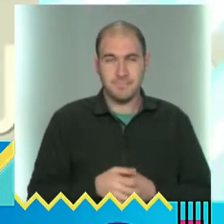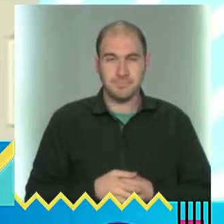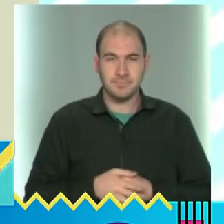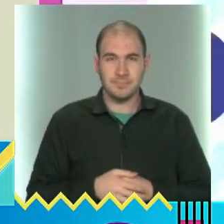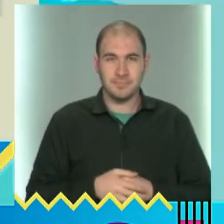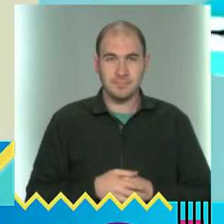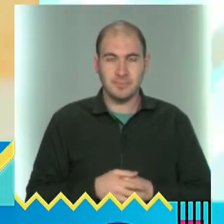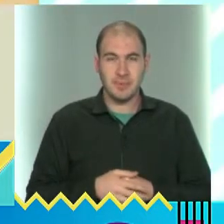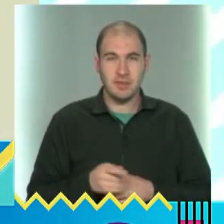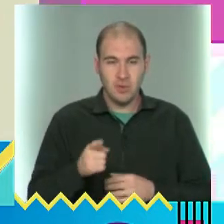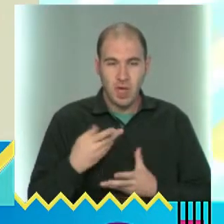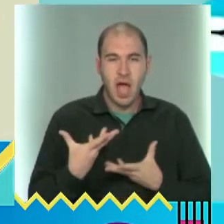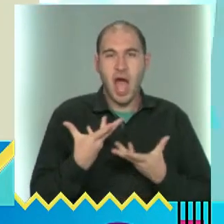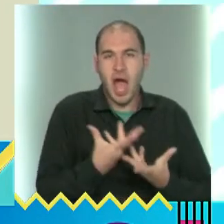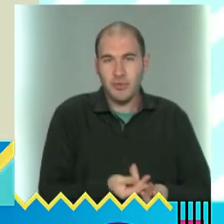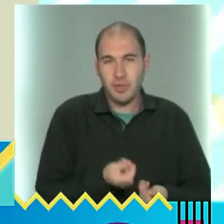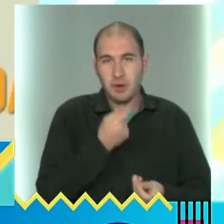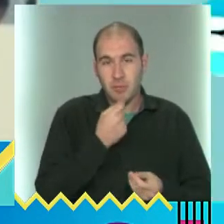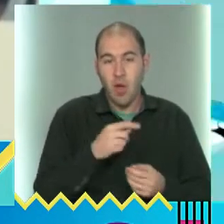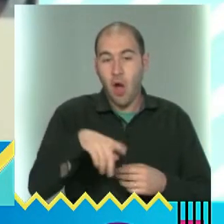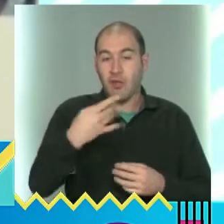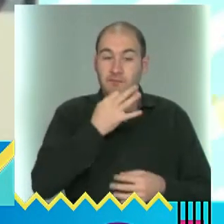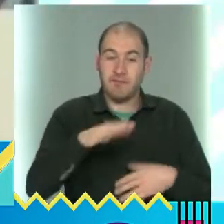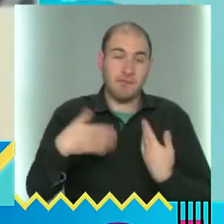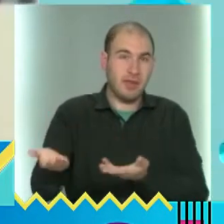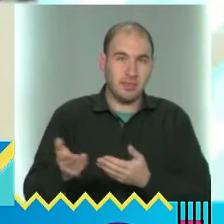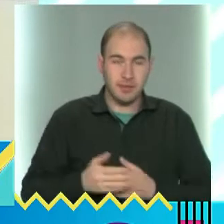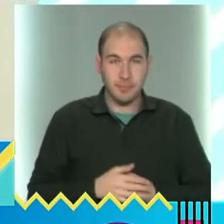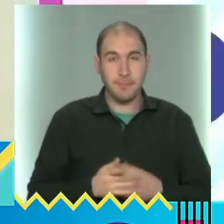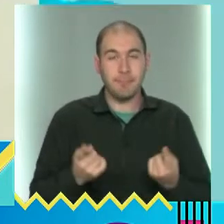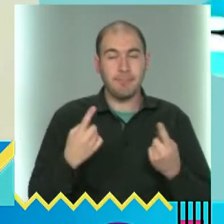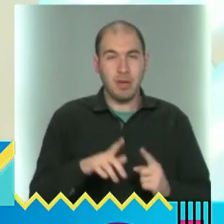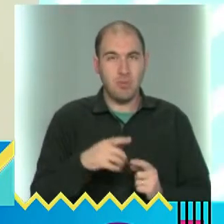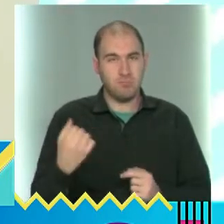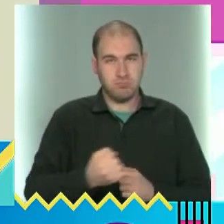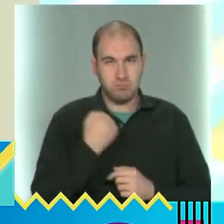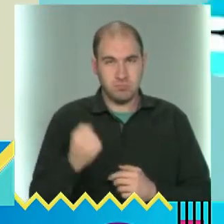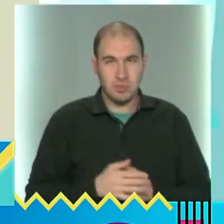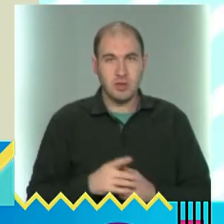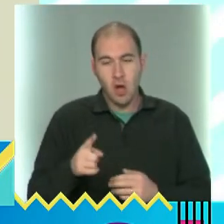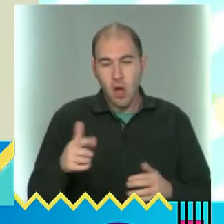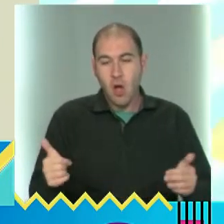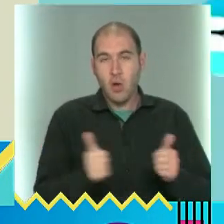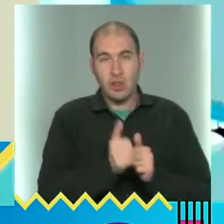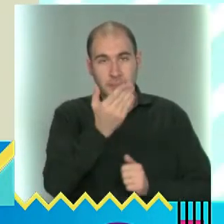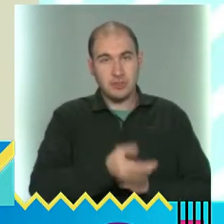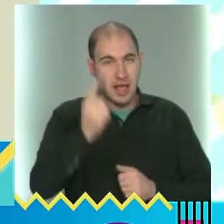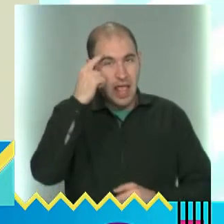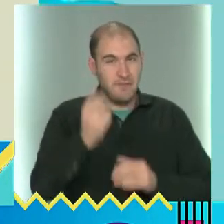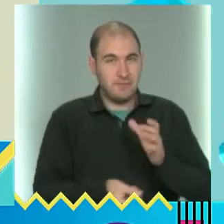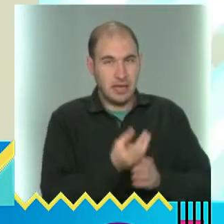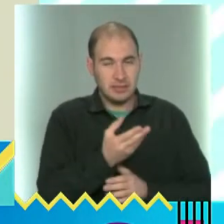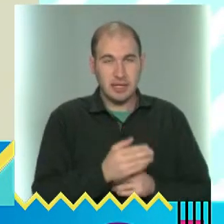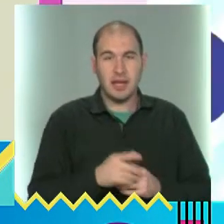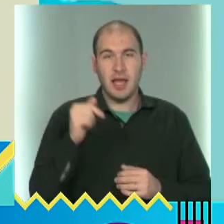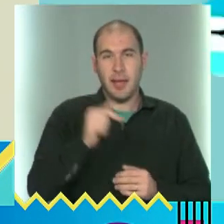a colaborar, quizás hasta tercerizando, no sé, se me ocurre. Pero sí es importante que se acompañe a los inventores cuando